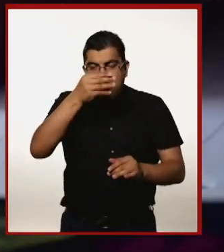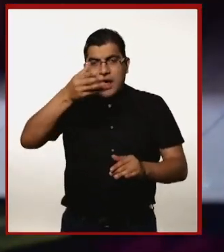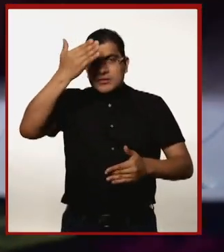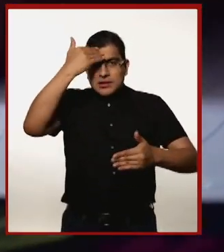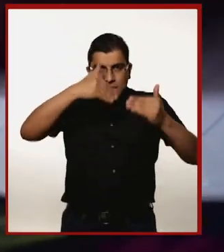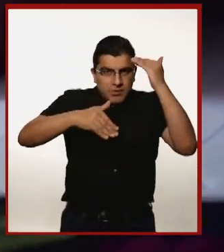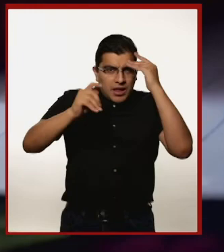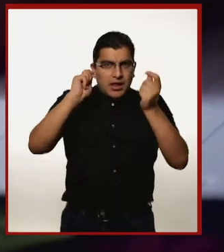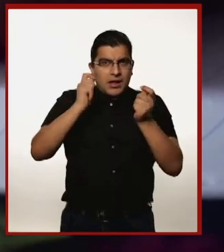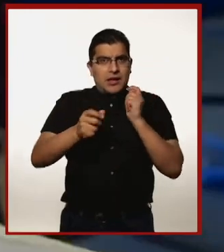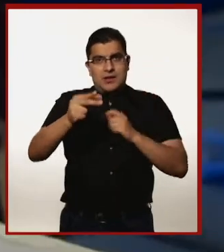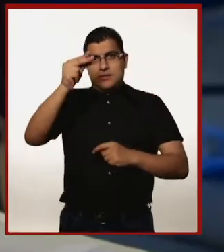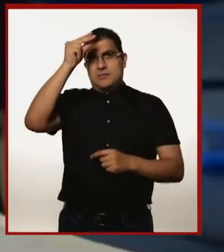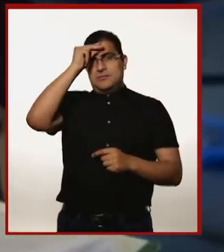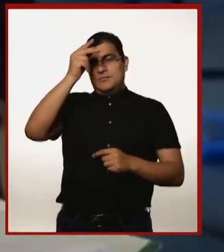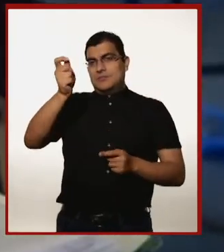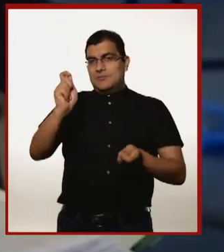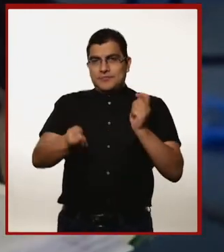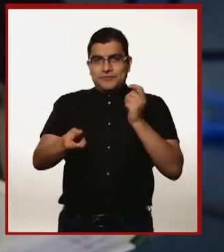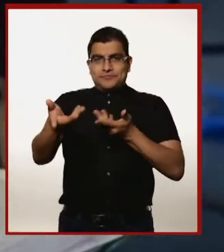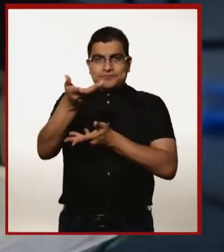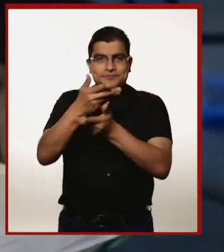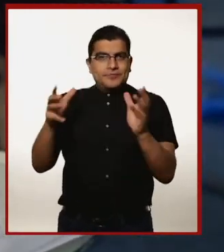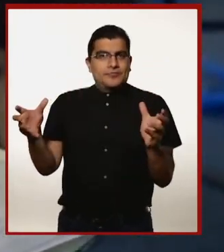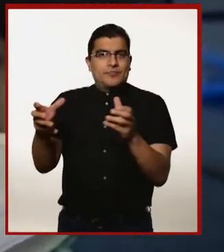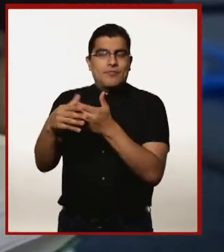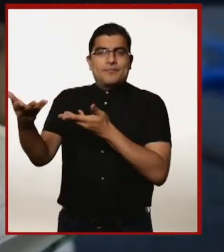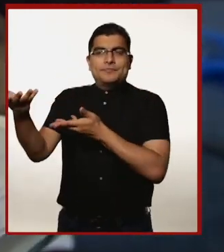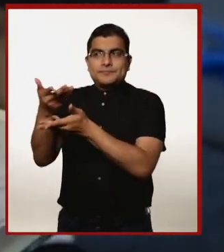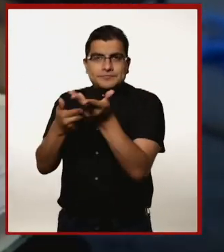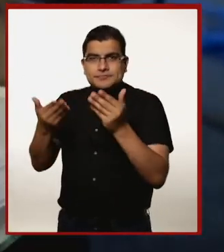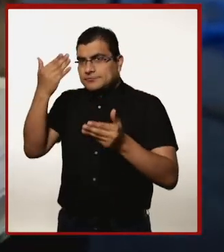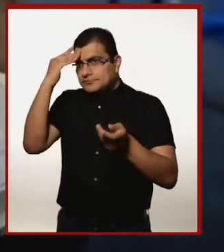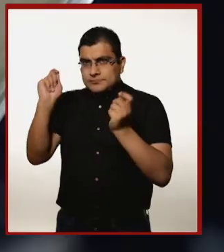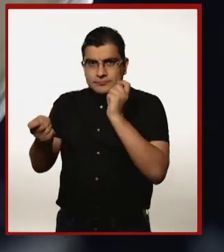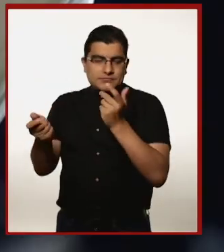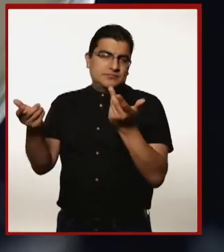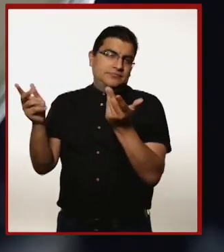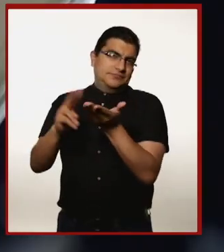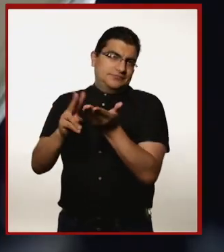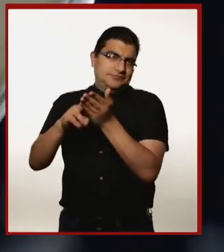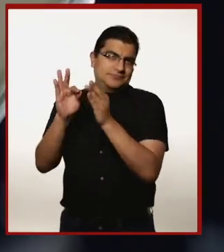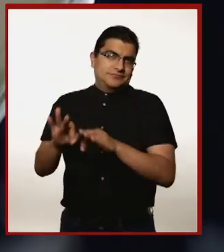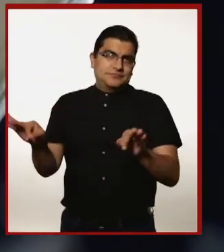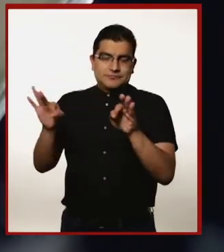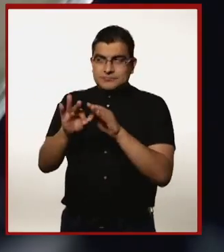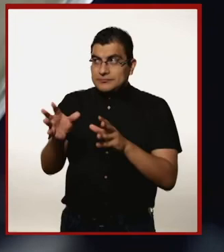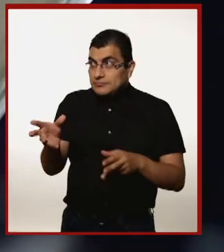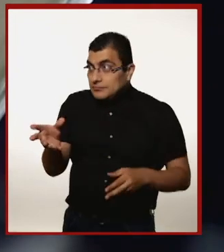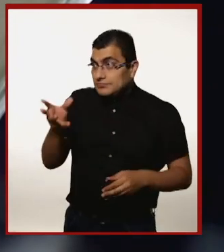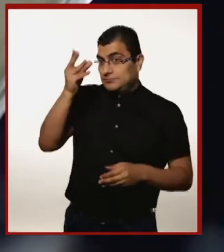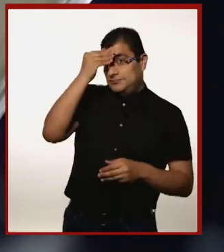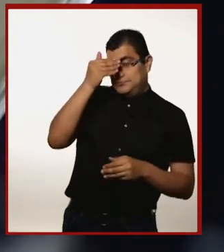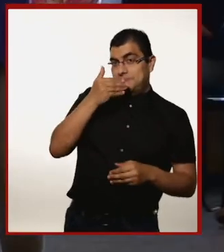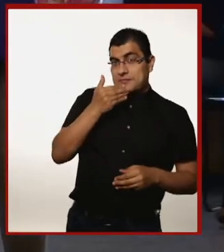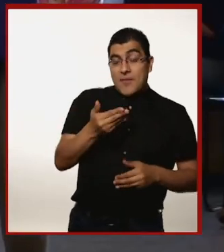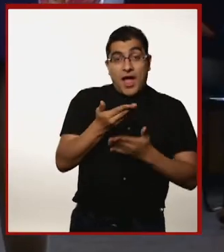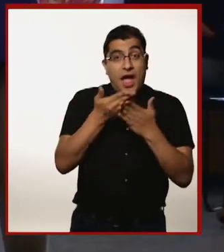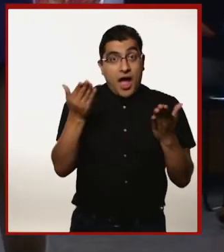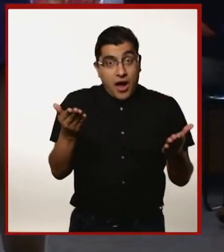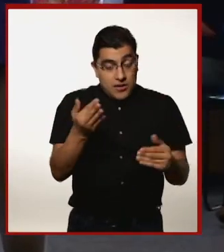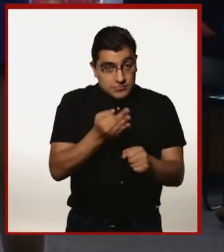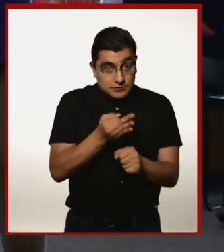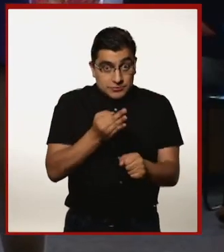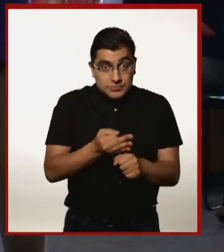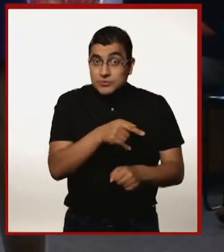saberes, porque finalmente hay una inteligencia que se comparte de manera colectiva, un saber colectivo que es muy valioso, que es importante recuperarlo. Y